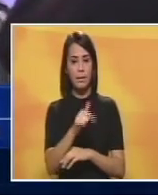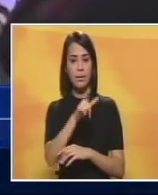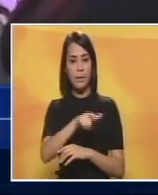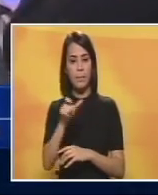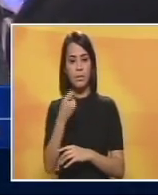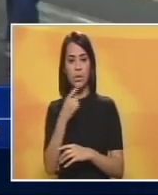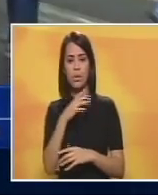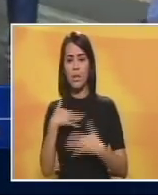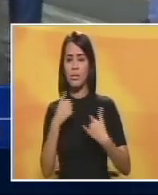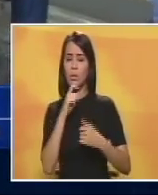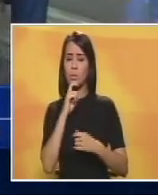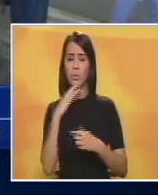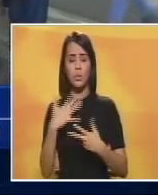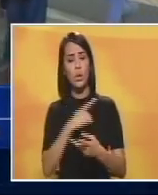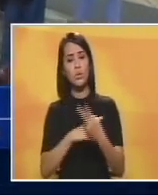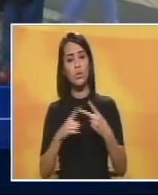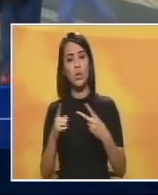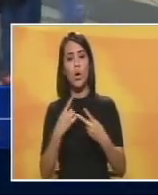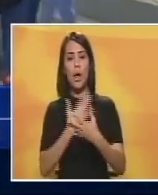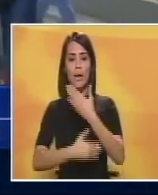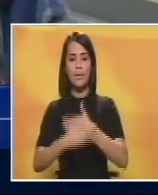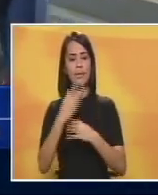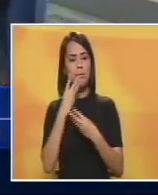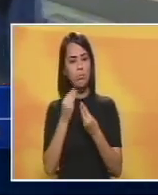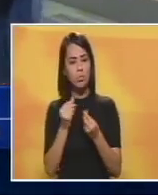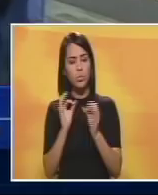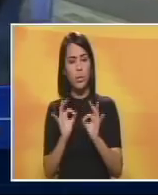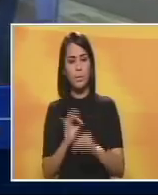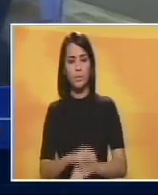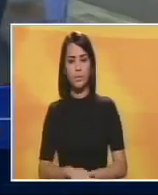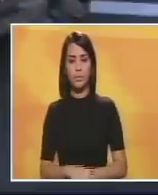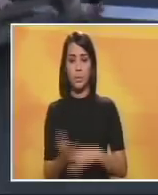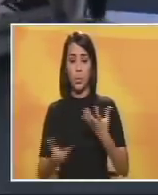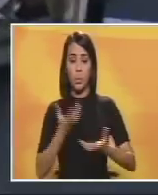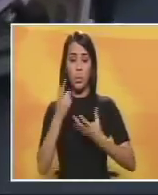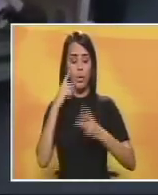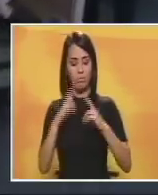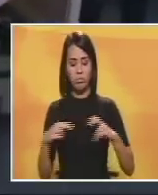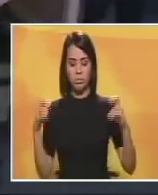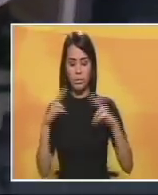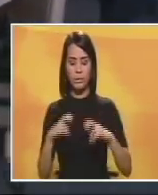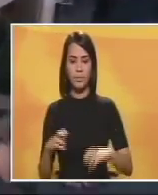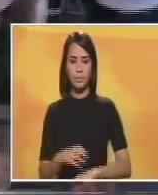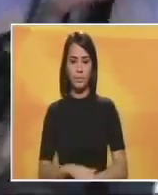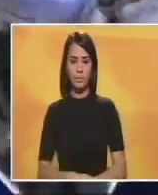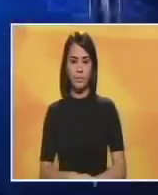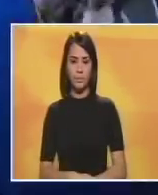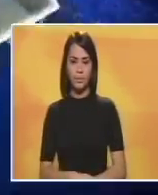y 6 sufrieron heridas leves. La causa del siniestro está bajo investigación.